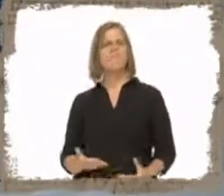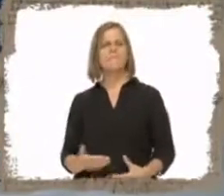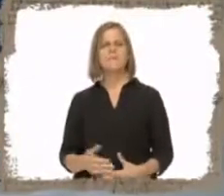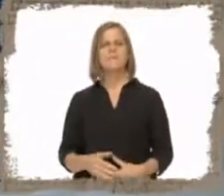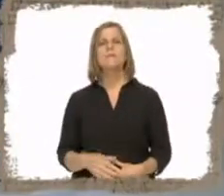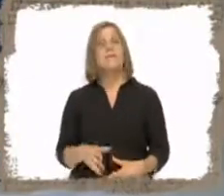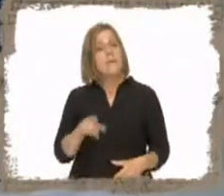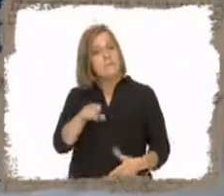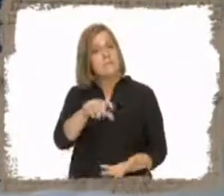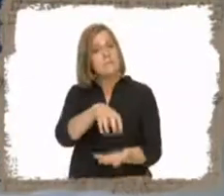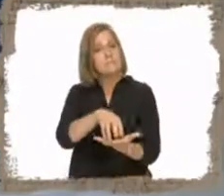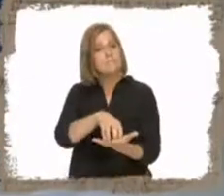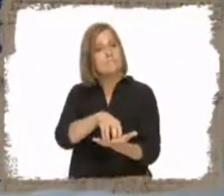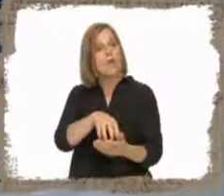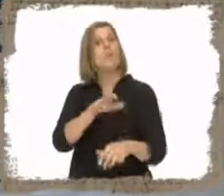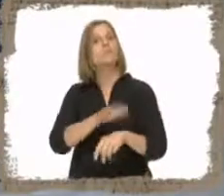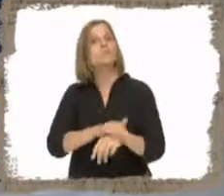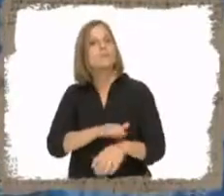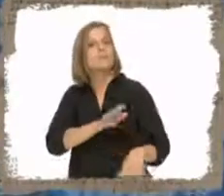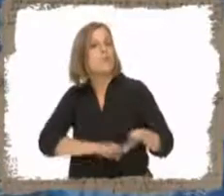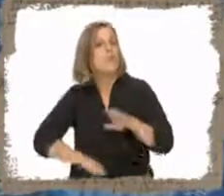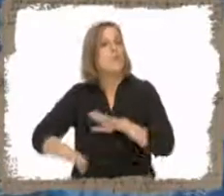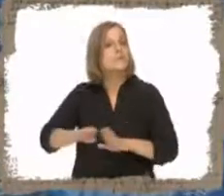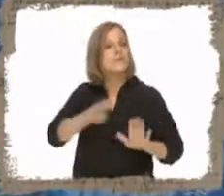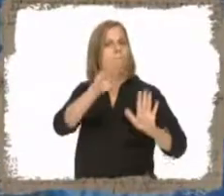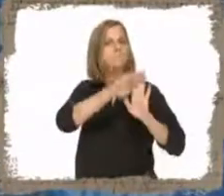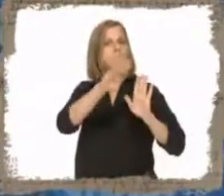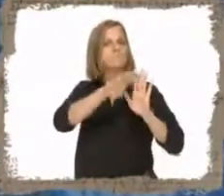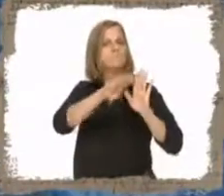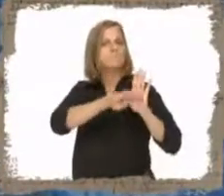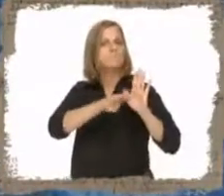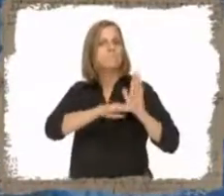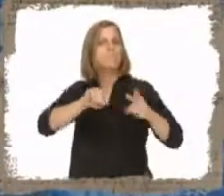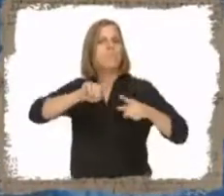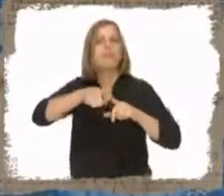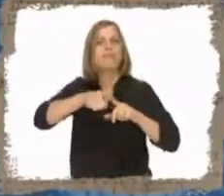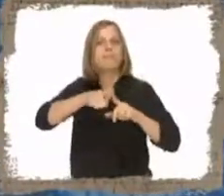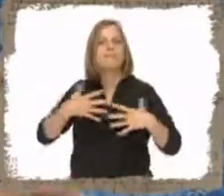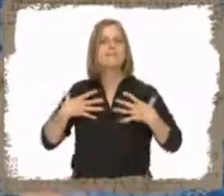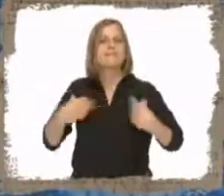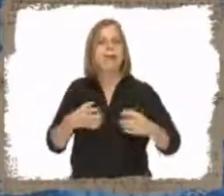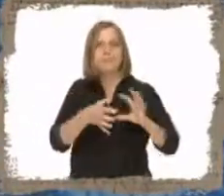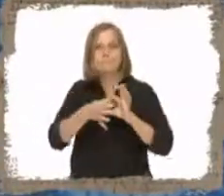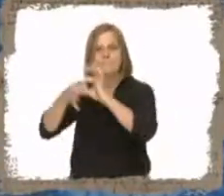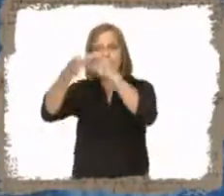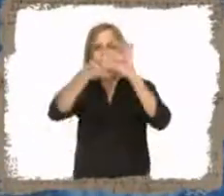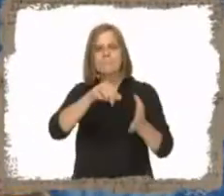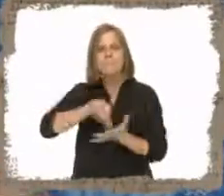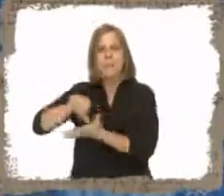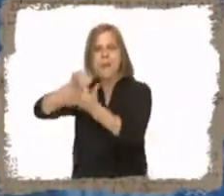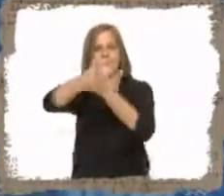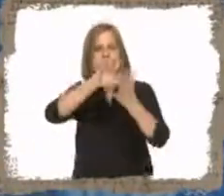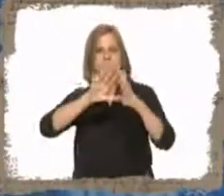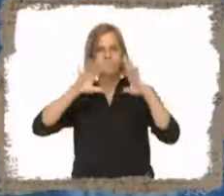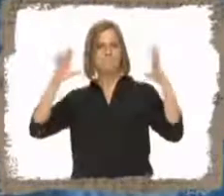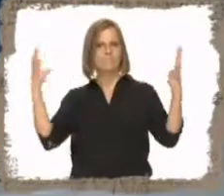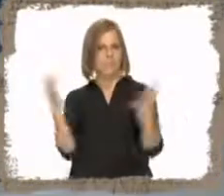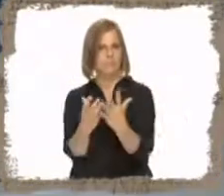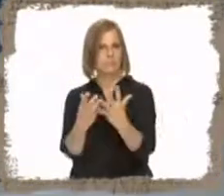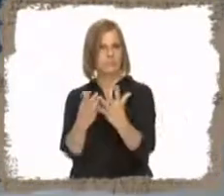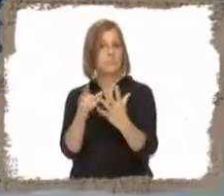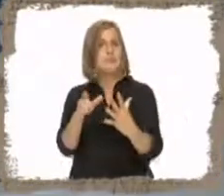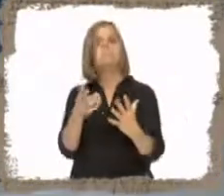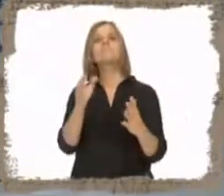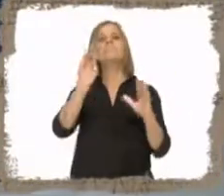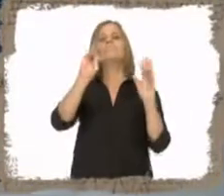¿Qué hace? Esta organización se encarga de organizar las políticas sanitarias de todos los países de diferentes lugares del mundo.